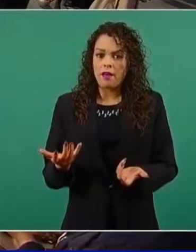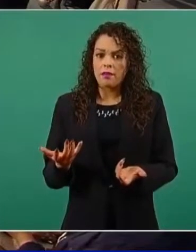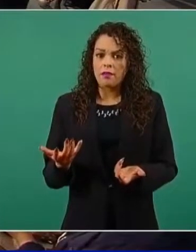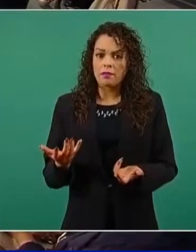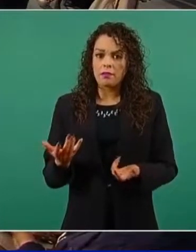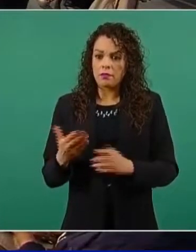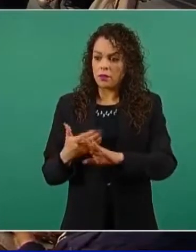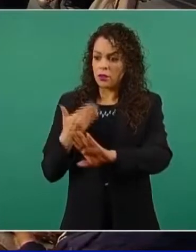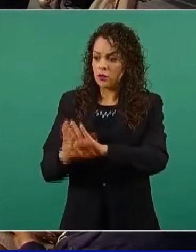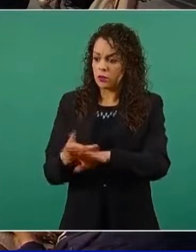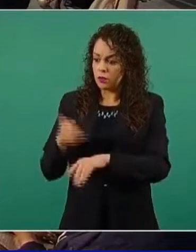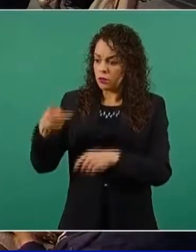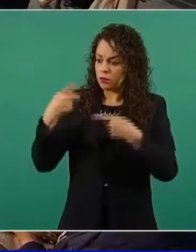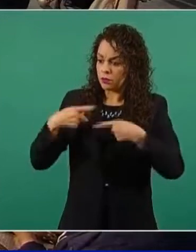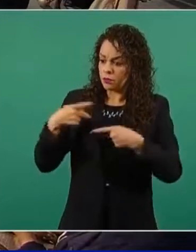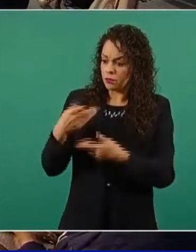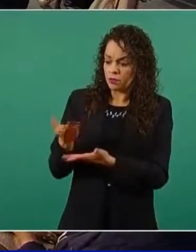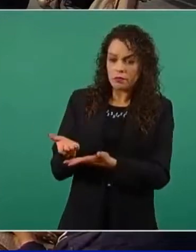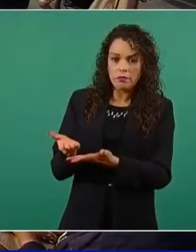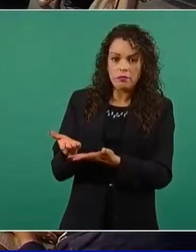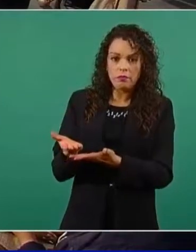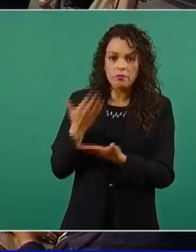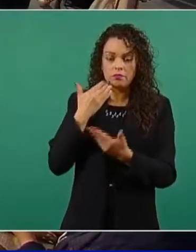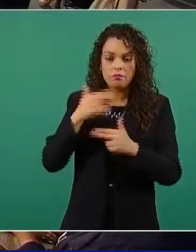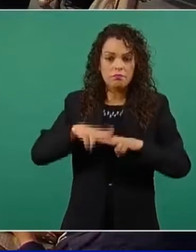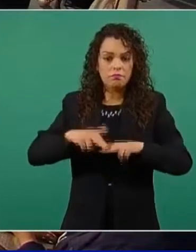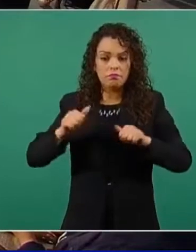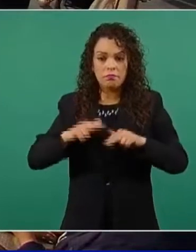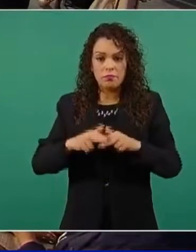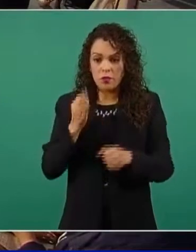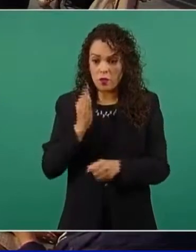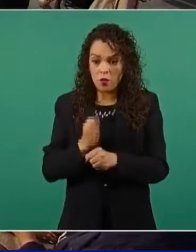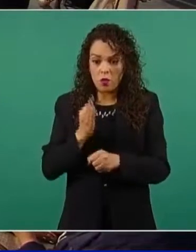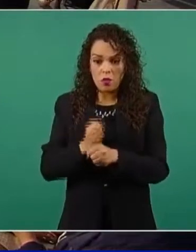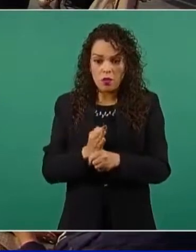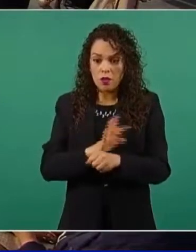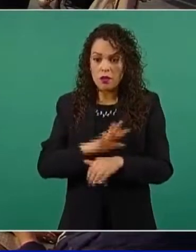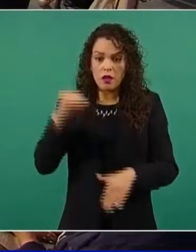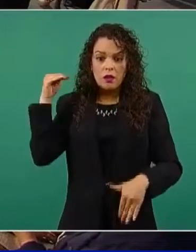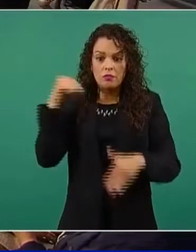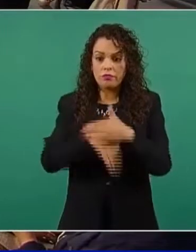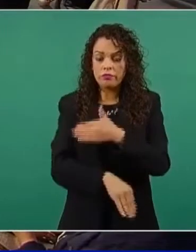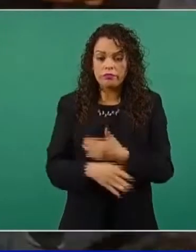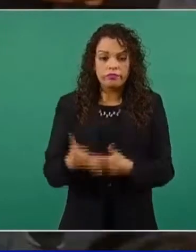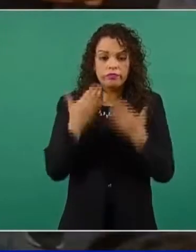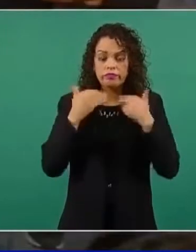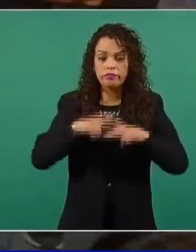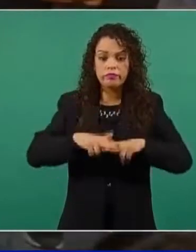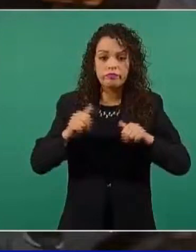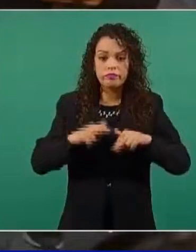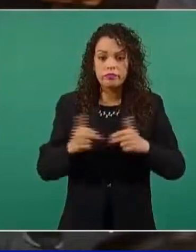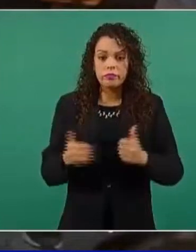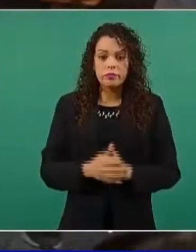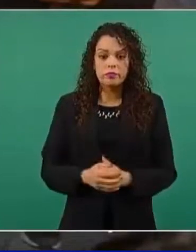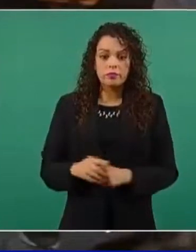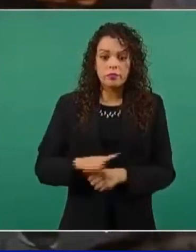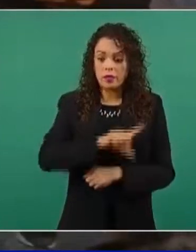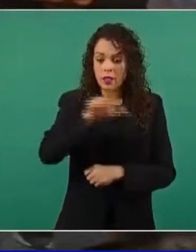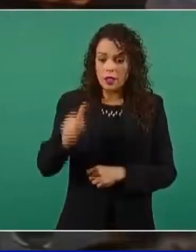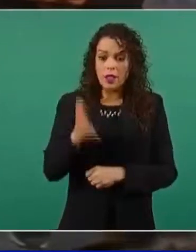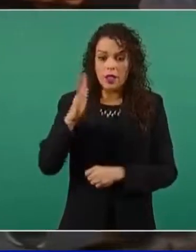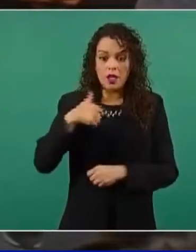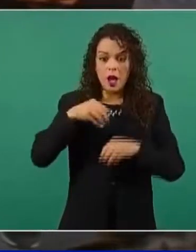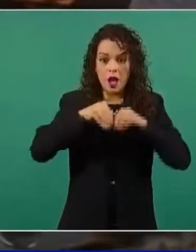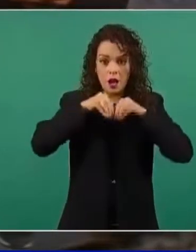víctima que no tiene nada, que hoy está en la calle. Después de que hicimos público este caso en diciembre